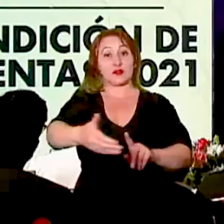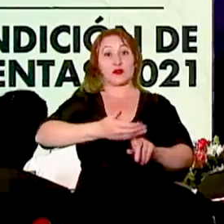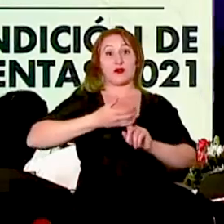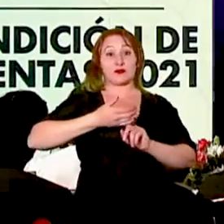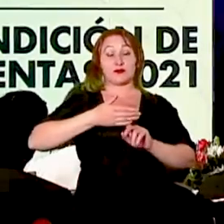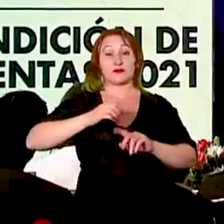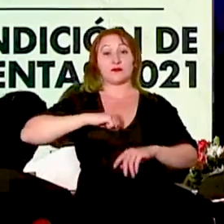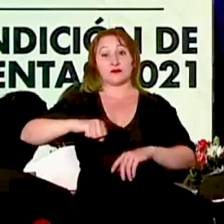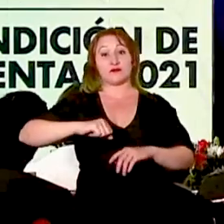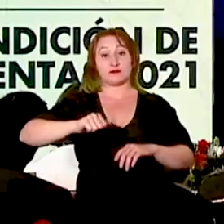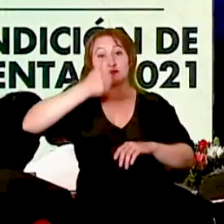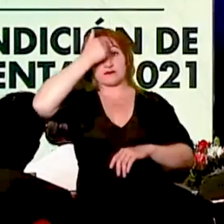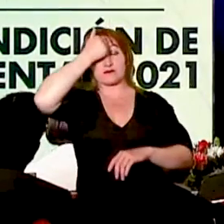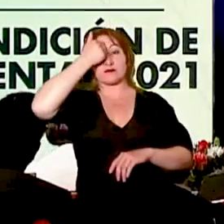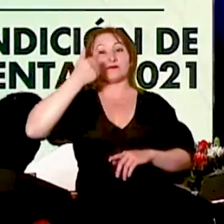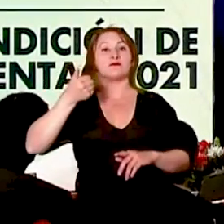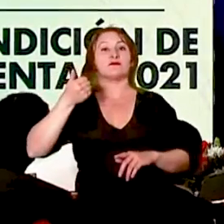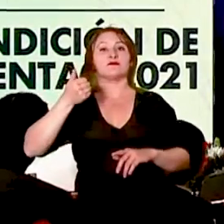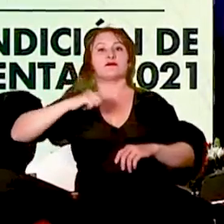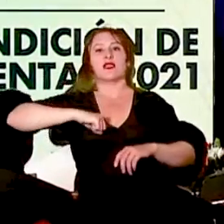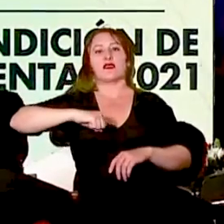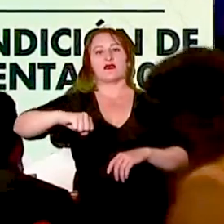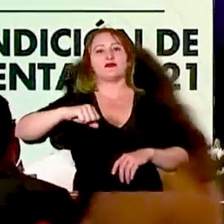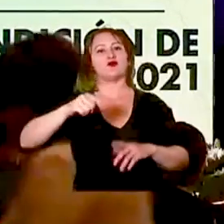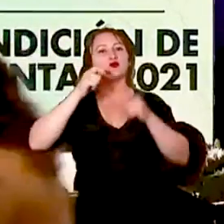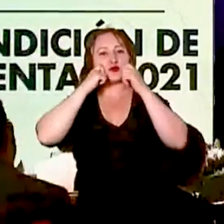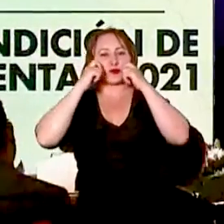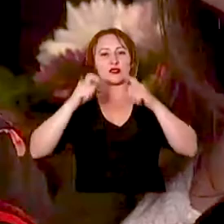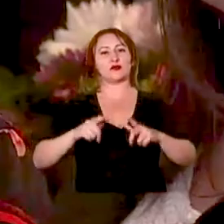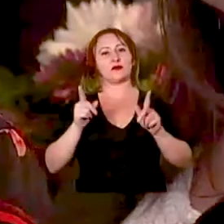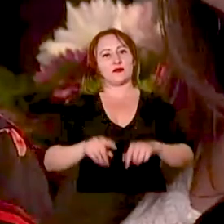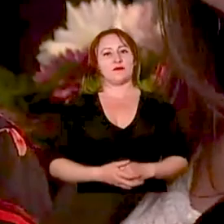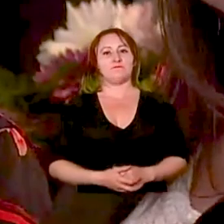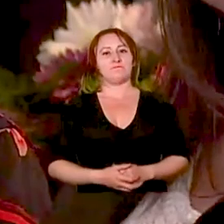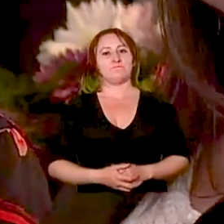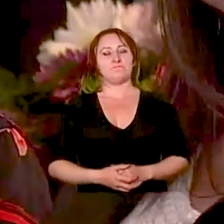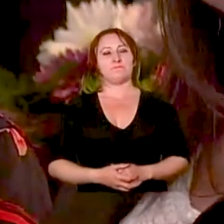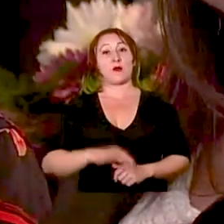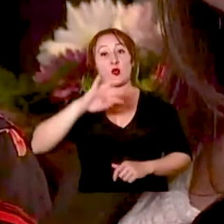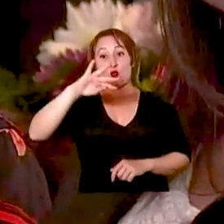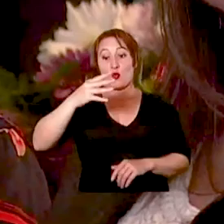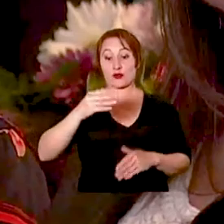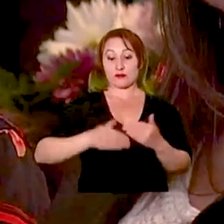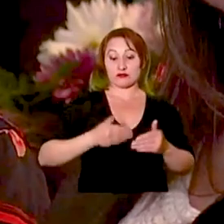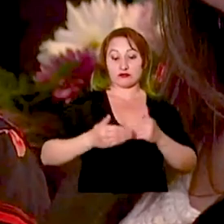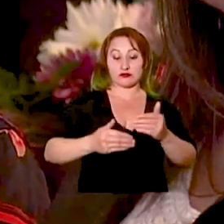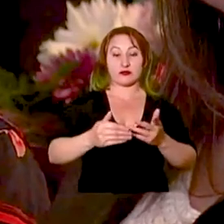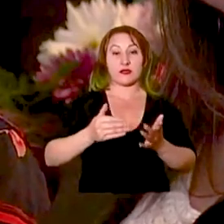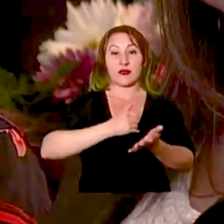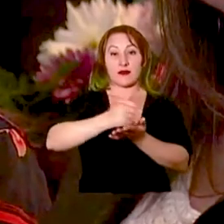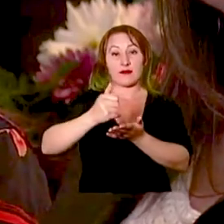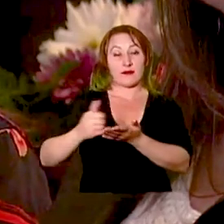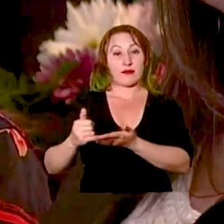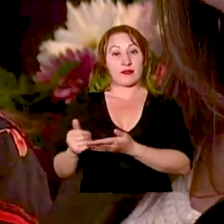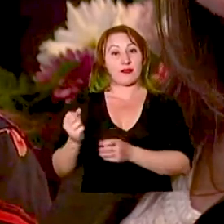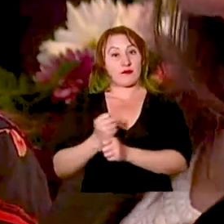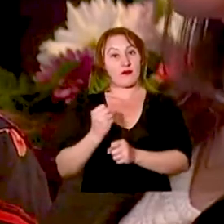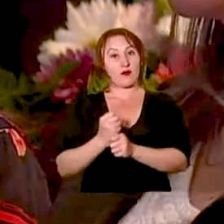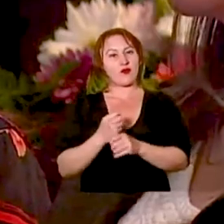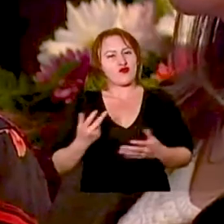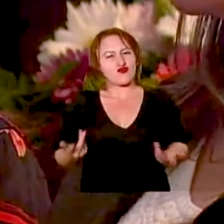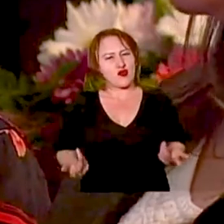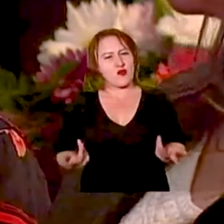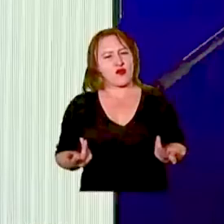derechos fundamentales y de los derechos humanos. Y la cuarta etapa dentro de esta línea de trabajo está